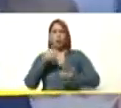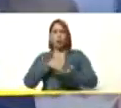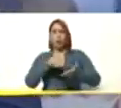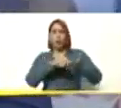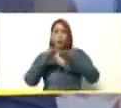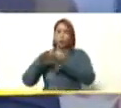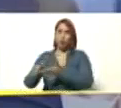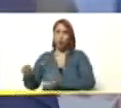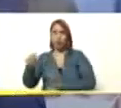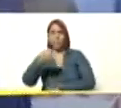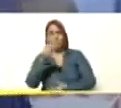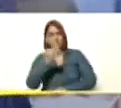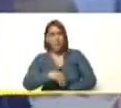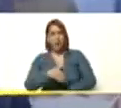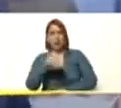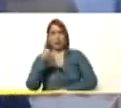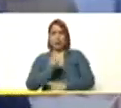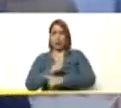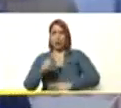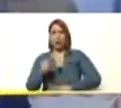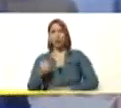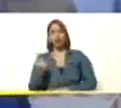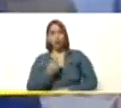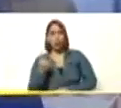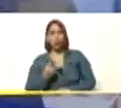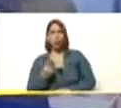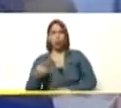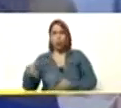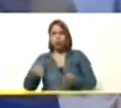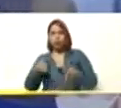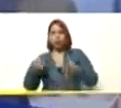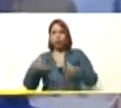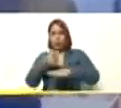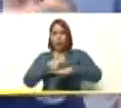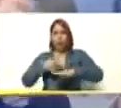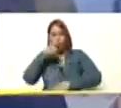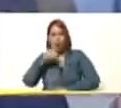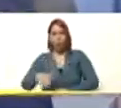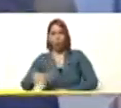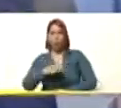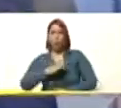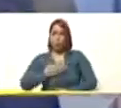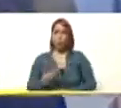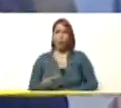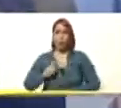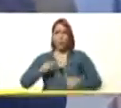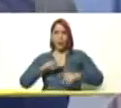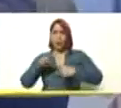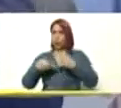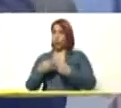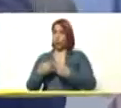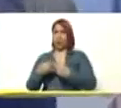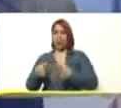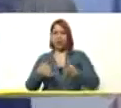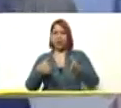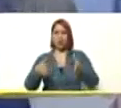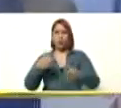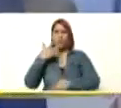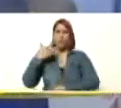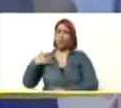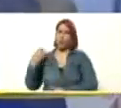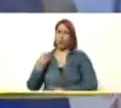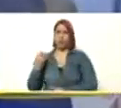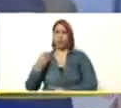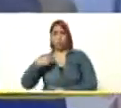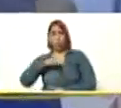eficientes, más eficaces. Solo al ritmo del pueblo podemos gobernar bien, nunca al ritmo de la burocracia. Nuestro papel, que fuimos